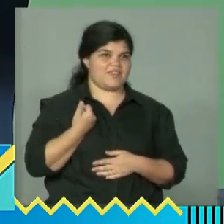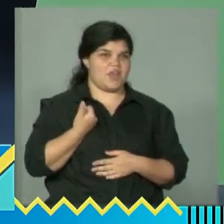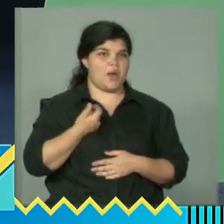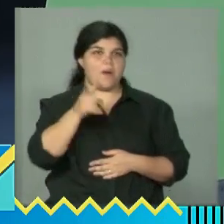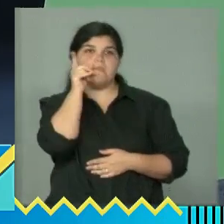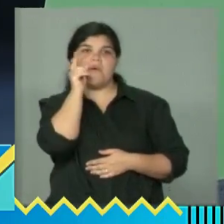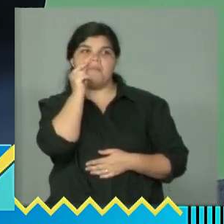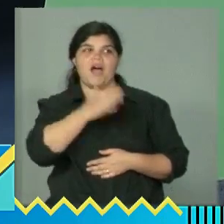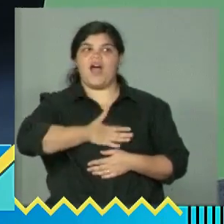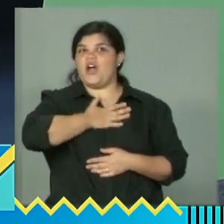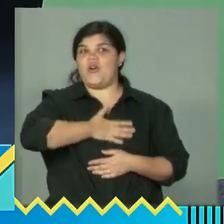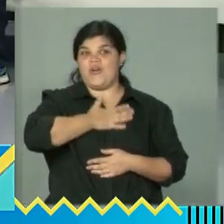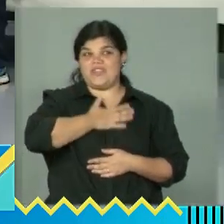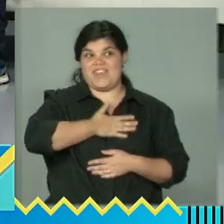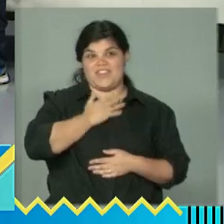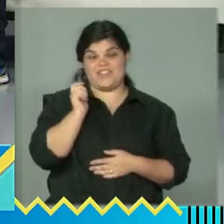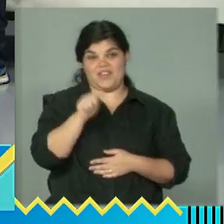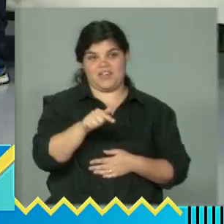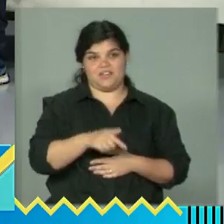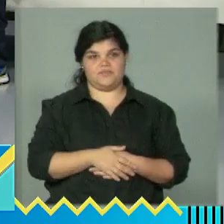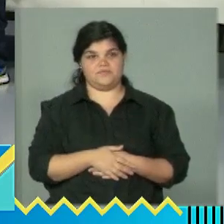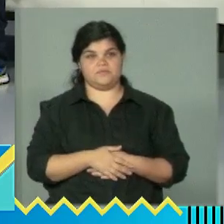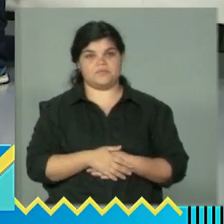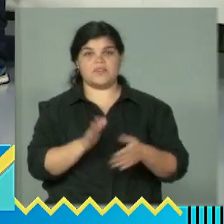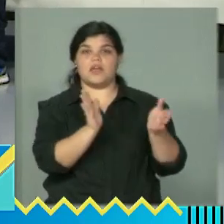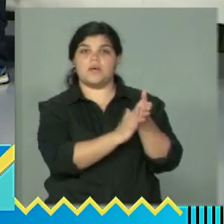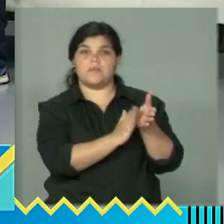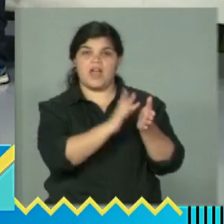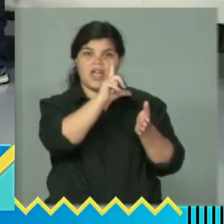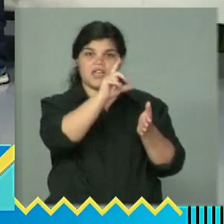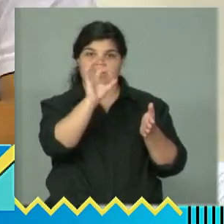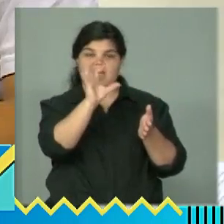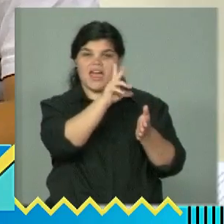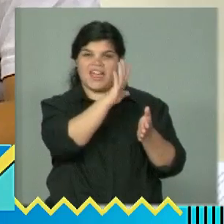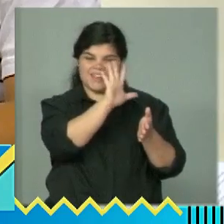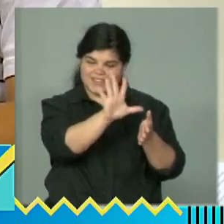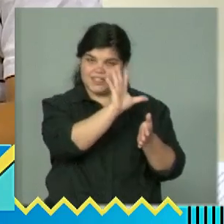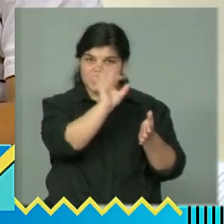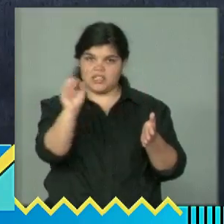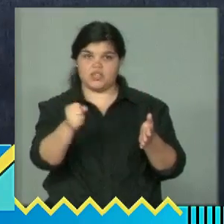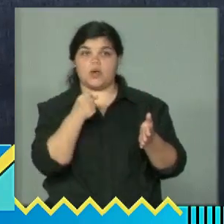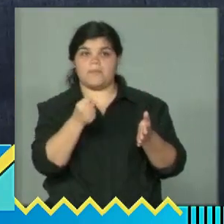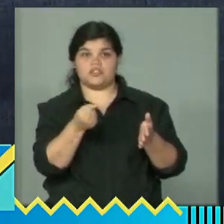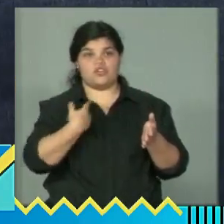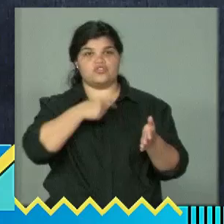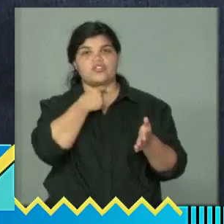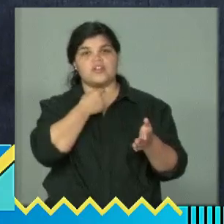con el premio de los chicos. Es un cheque de 500 pesos, pero nosotros lo queríamos cambiar por plata, pero es solo para la